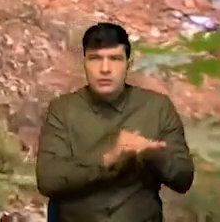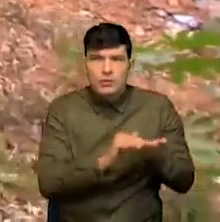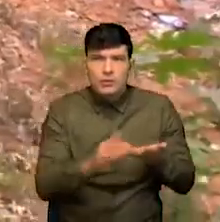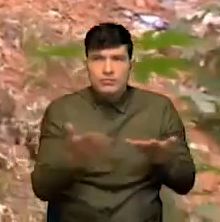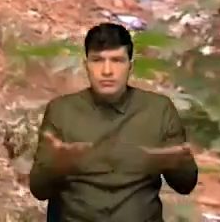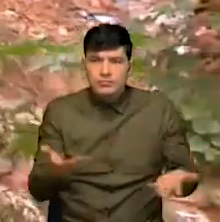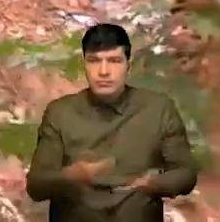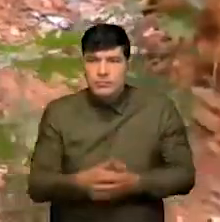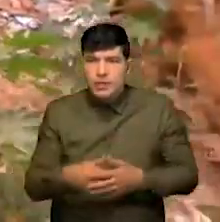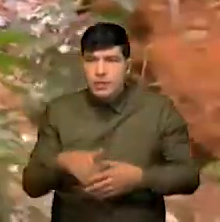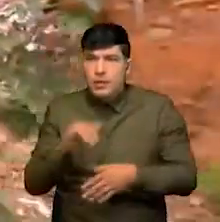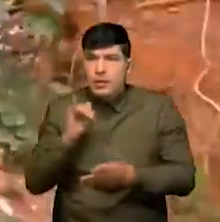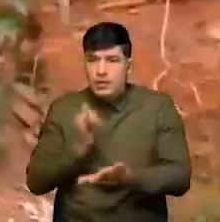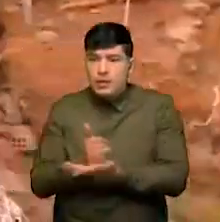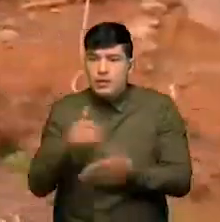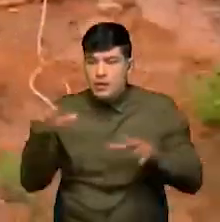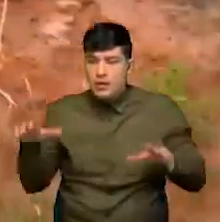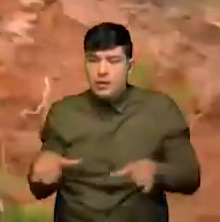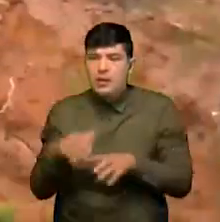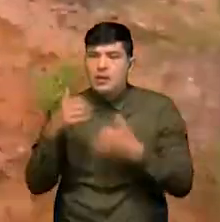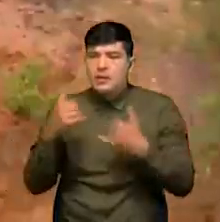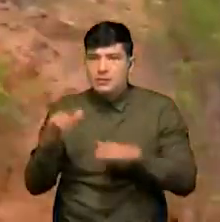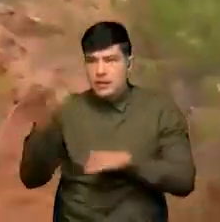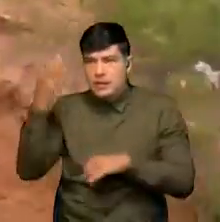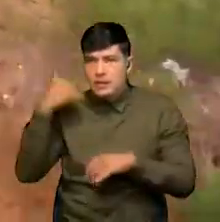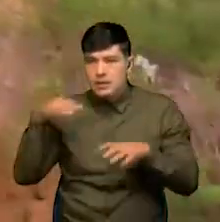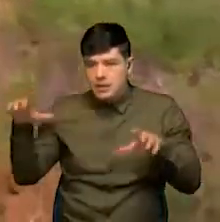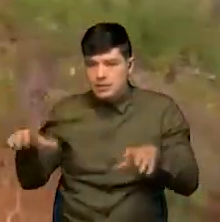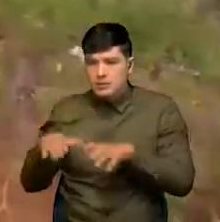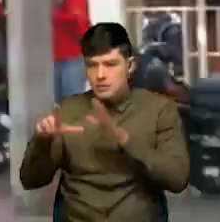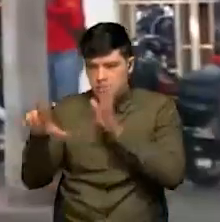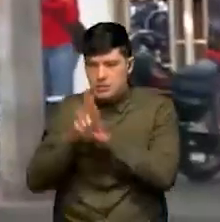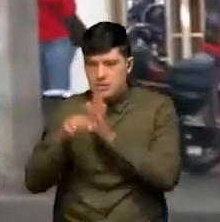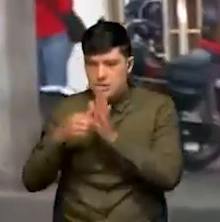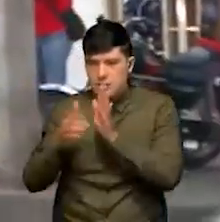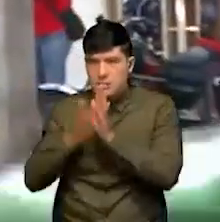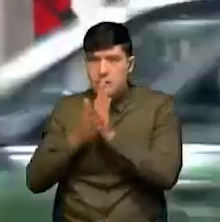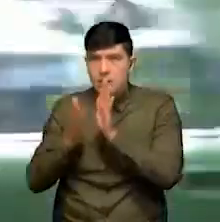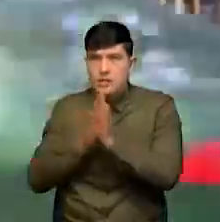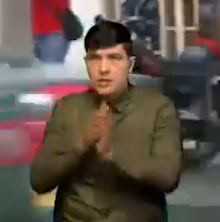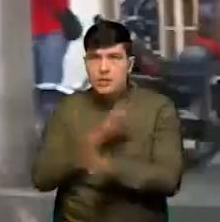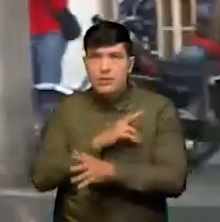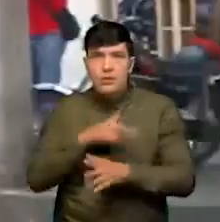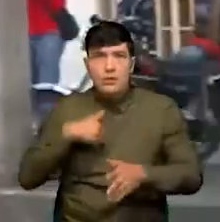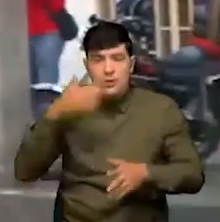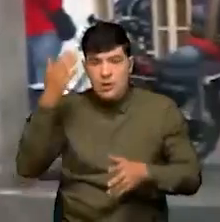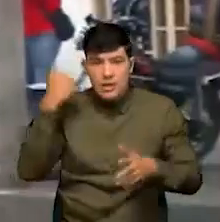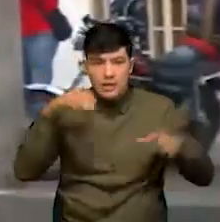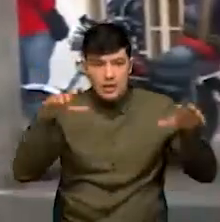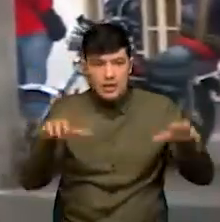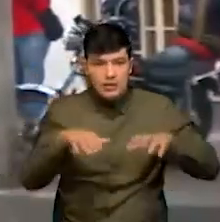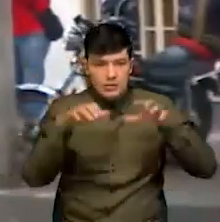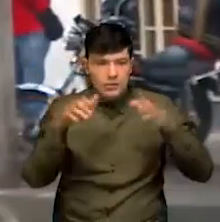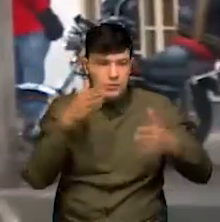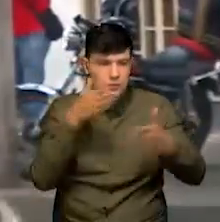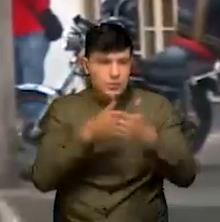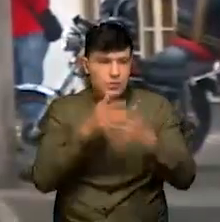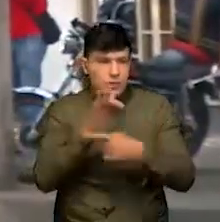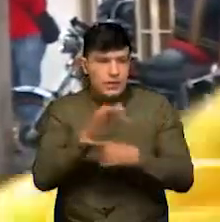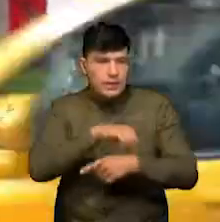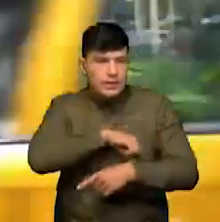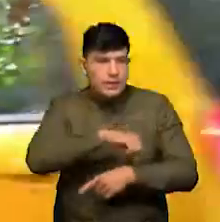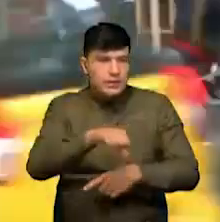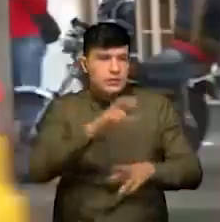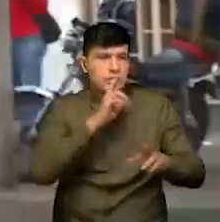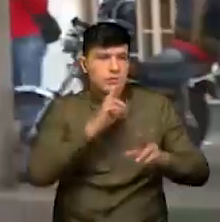Desde la Junta de Acción Comunal se han realizado ya acciones legales. Hemos hecho acciones de tutela, igual derechos de petición, las cuales la